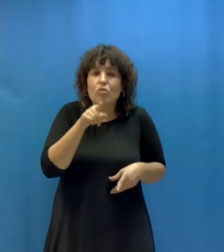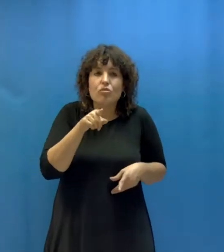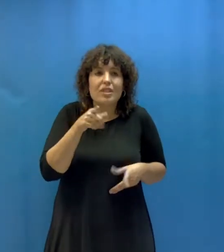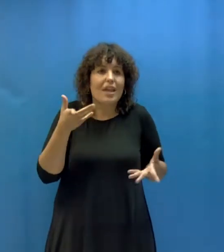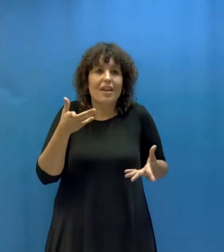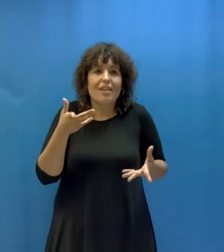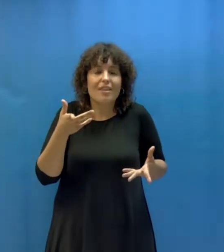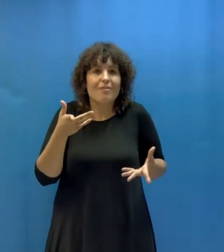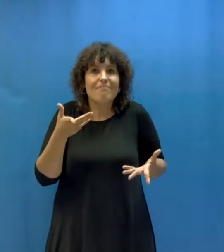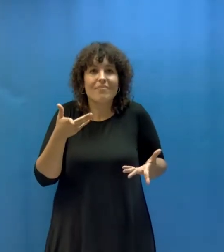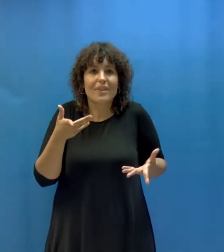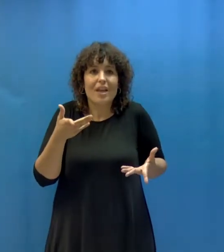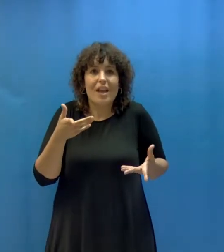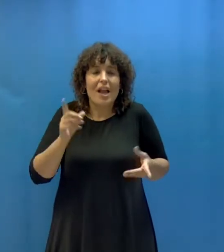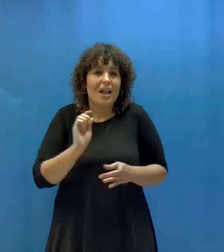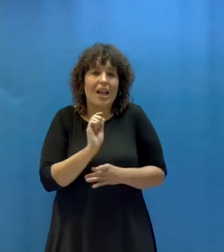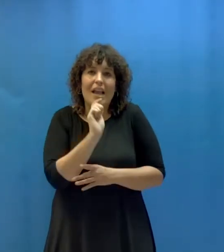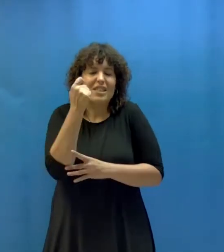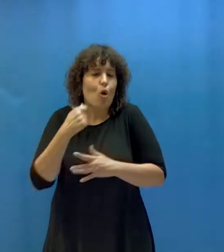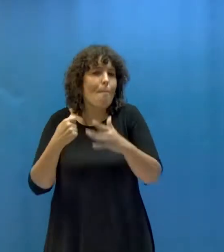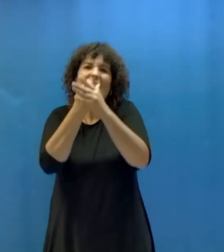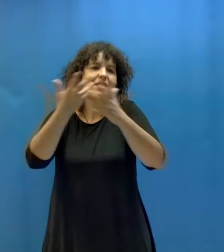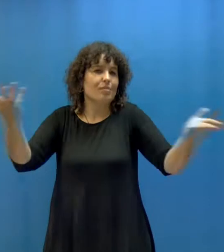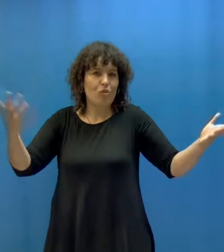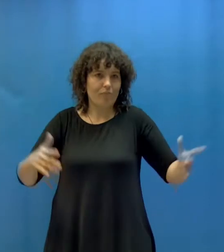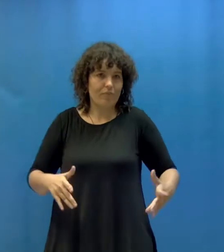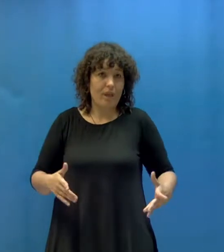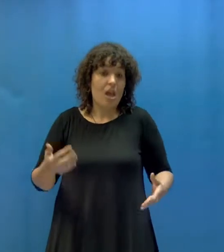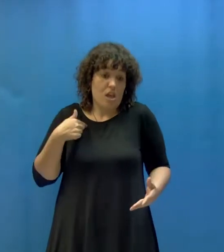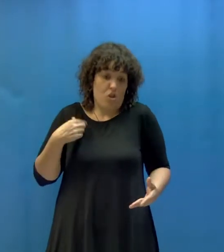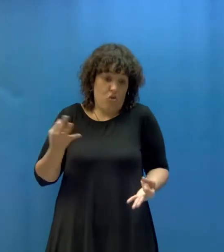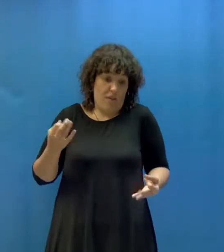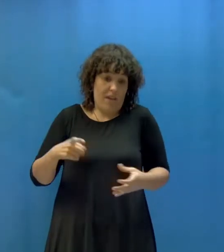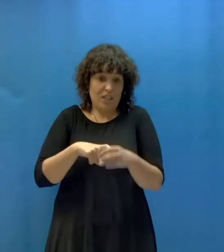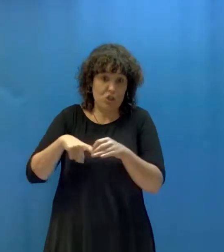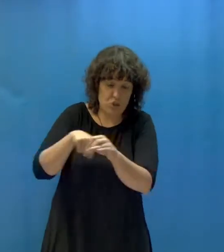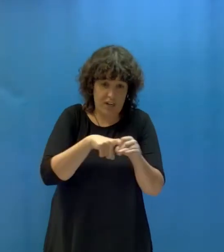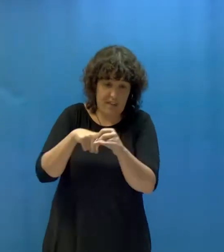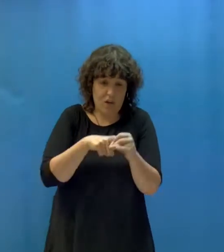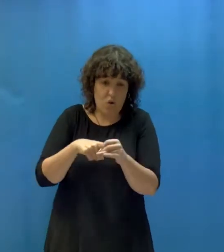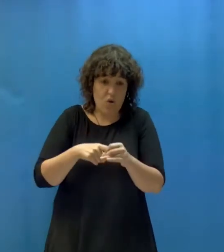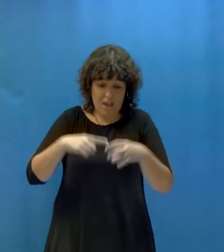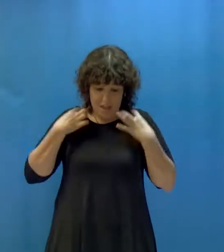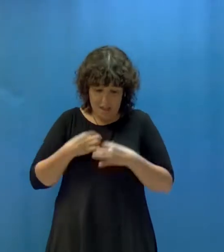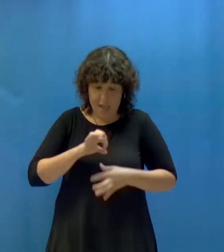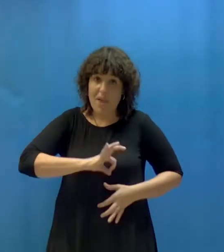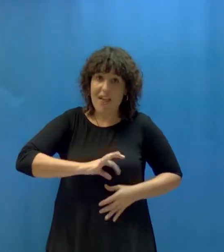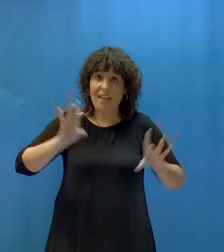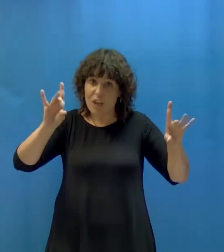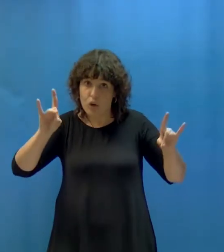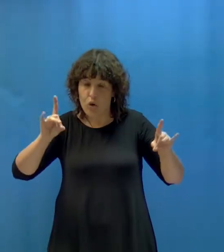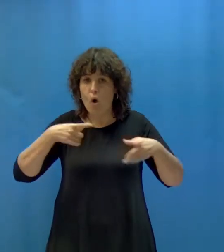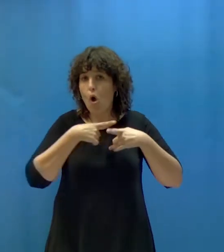haber quien a usted se lo quite, aunque debería ser solidario y compartir esa medalla de oro con el señor Lorenzo, que hasta ahora... 30